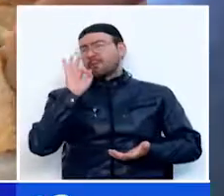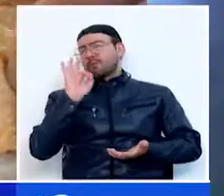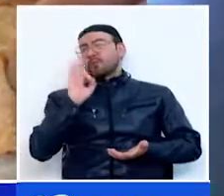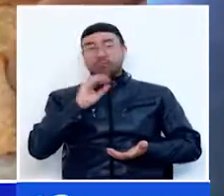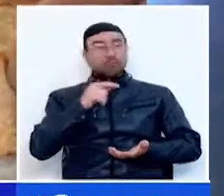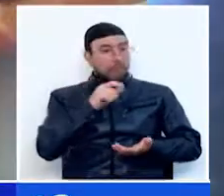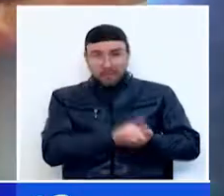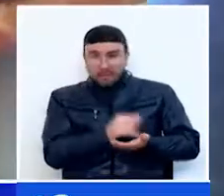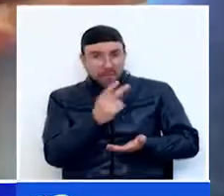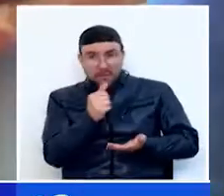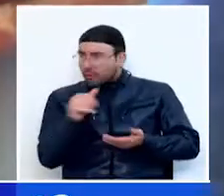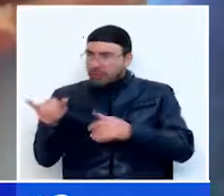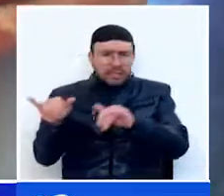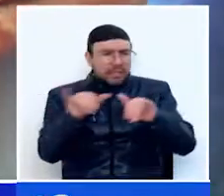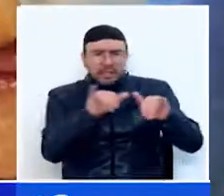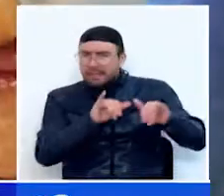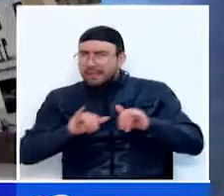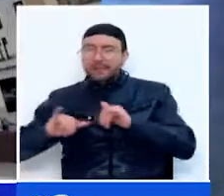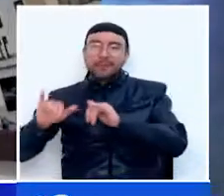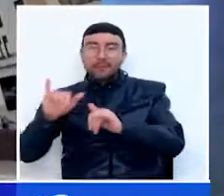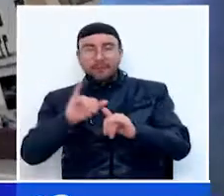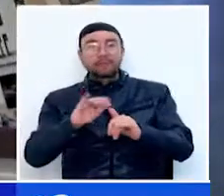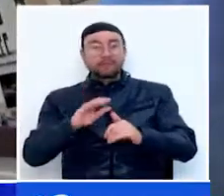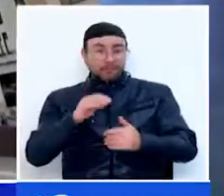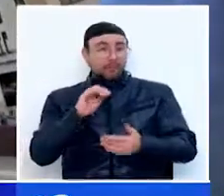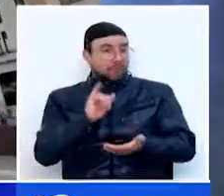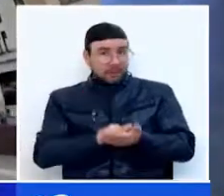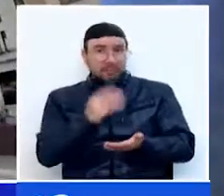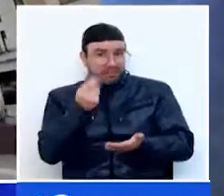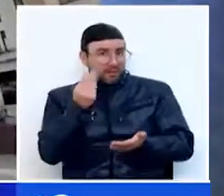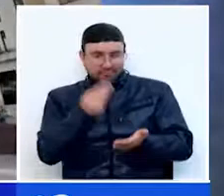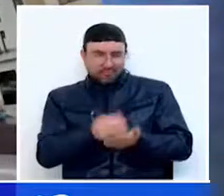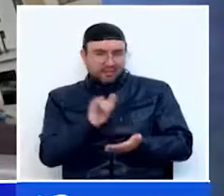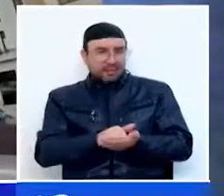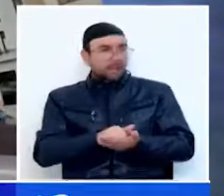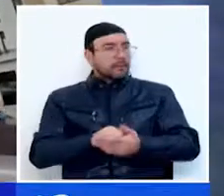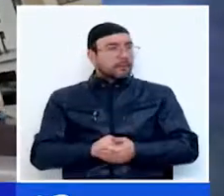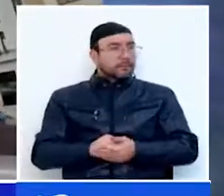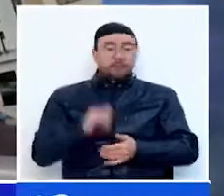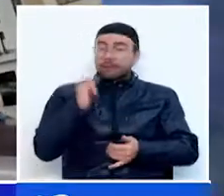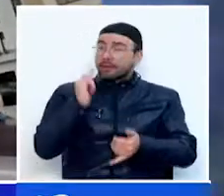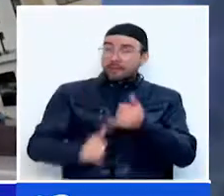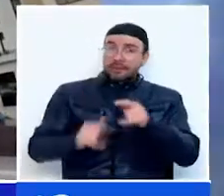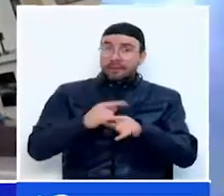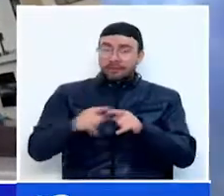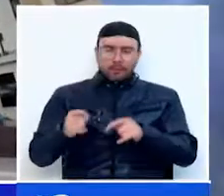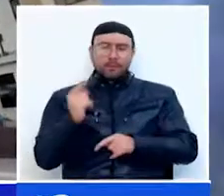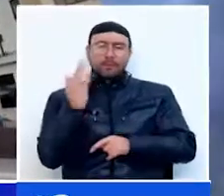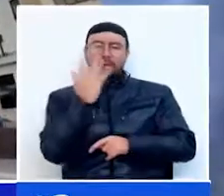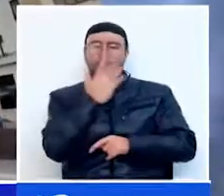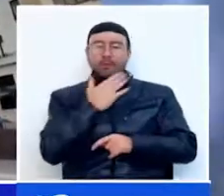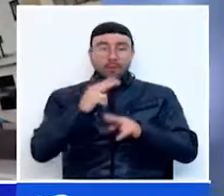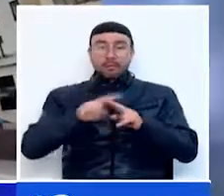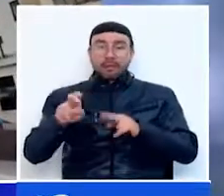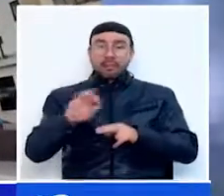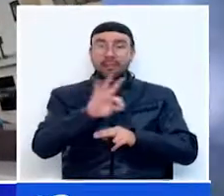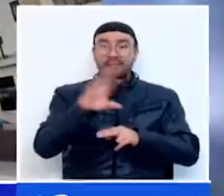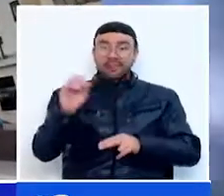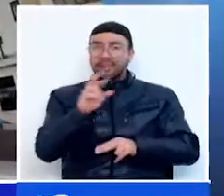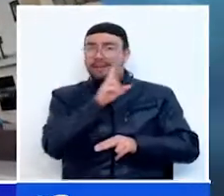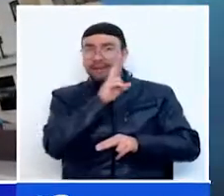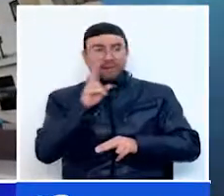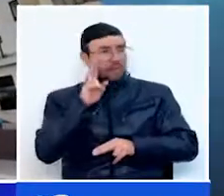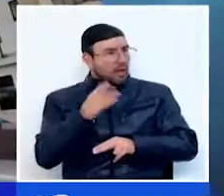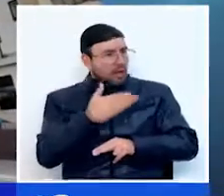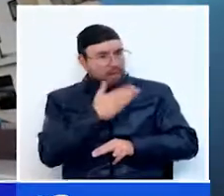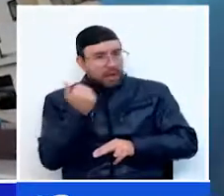un mismo valor, incluido el domicilio. Este fin de semana llega Manizales Sabor, Manizales, 30 restaurantes, sus mejores